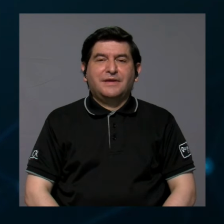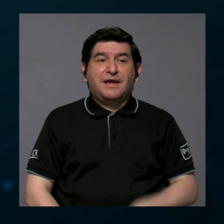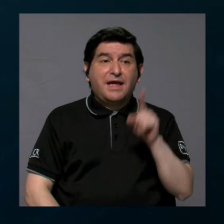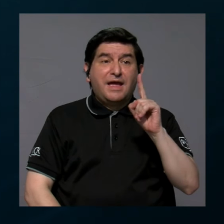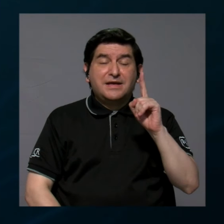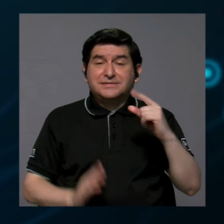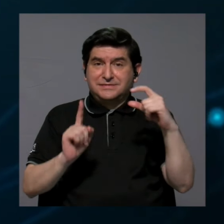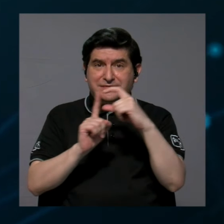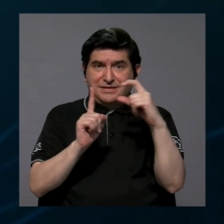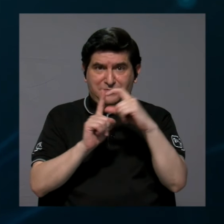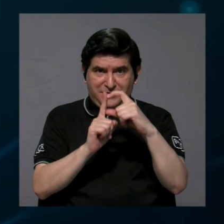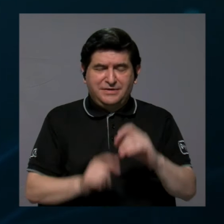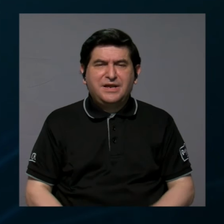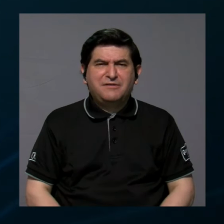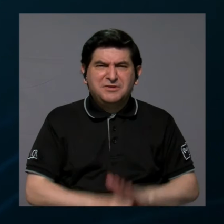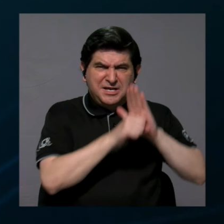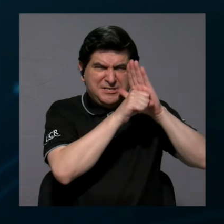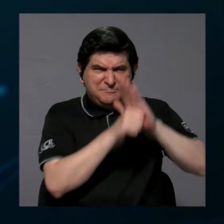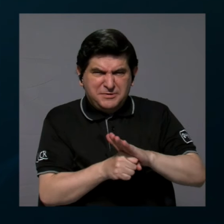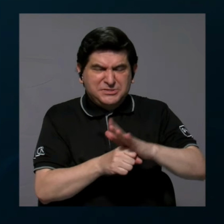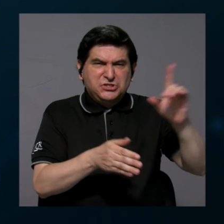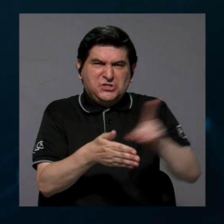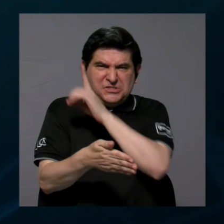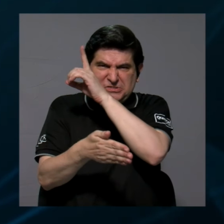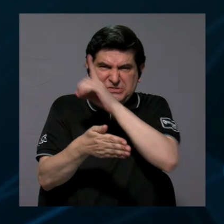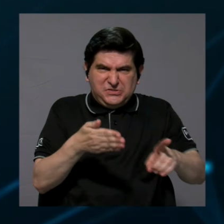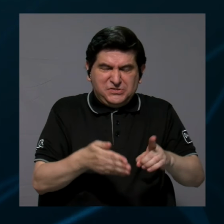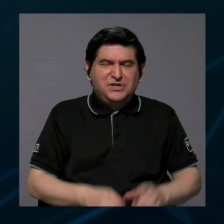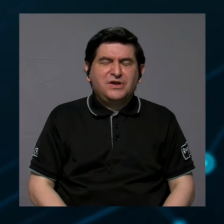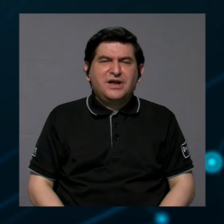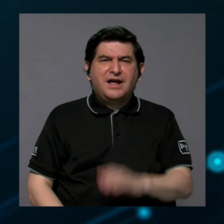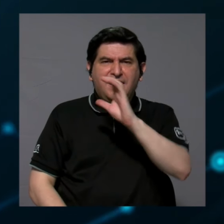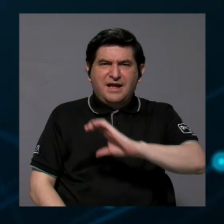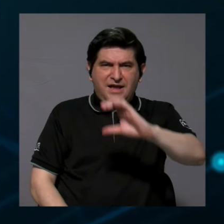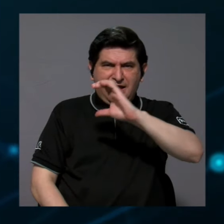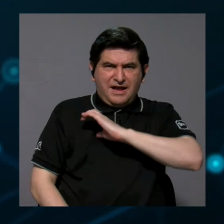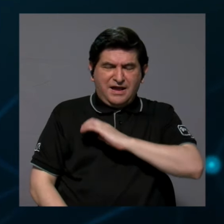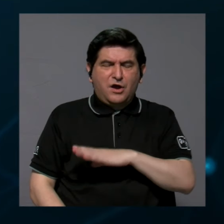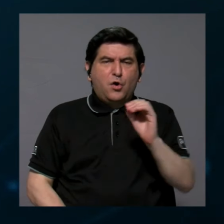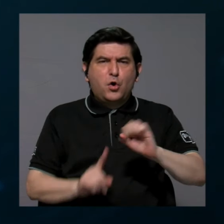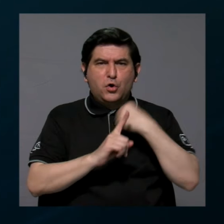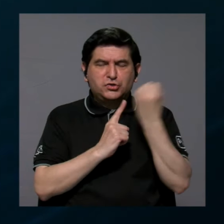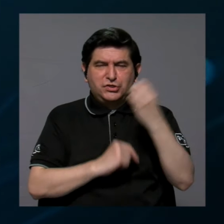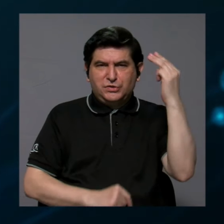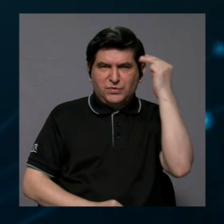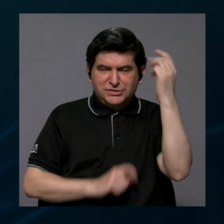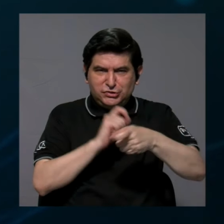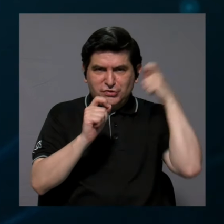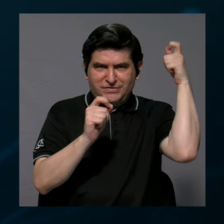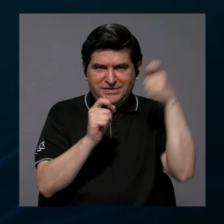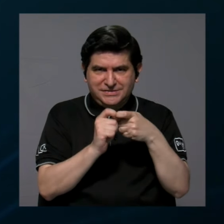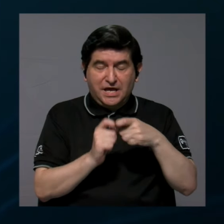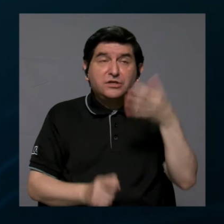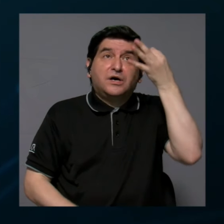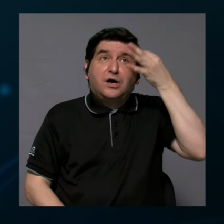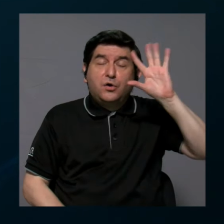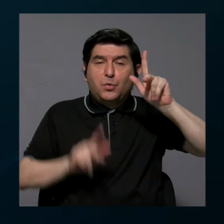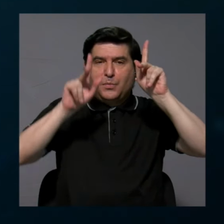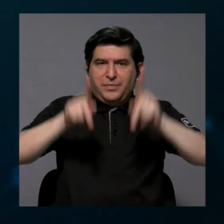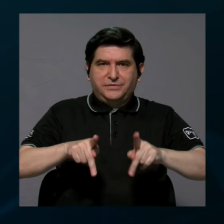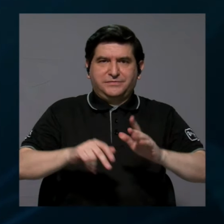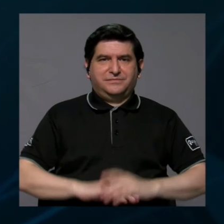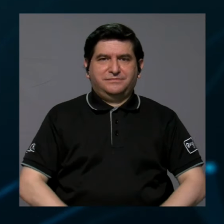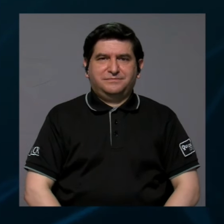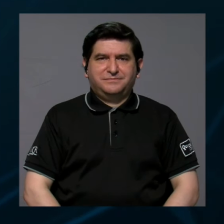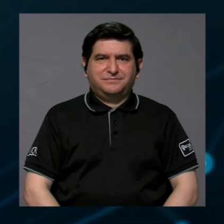El cuerdismo se describe como la opresión y discriminación sobre una característica o condición mental concreta o supuesta de